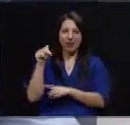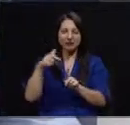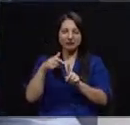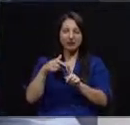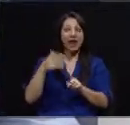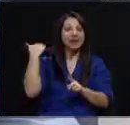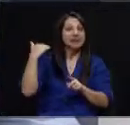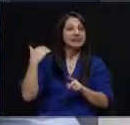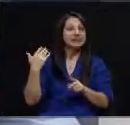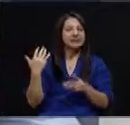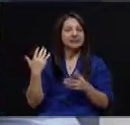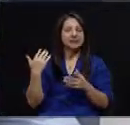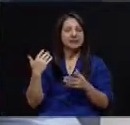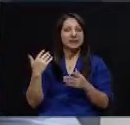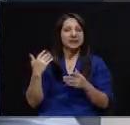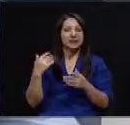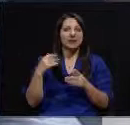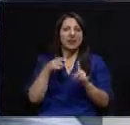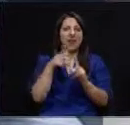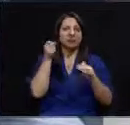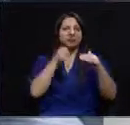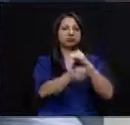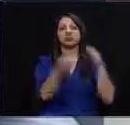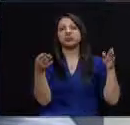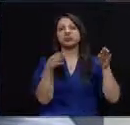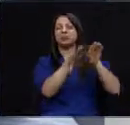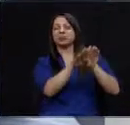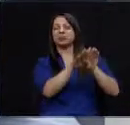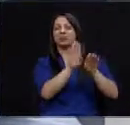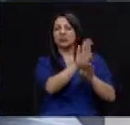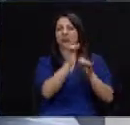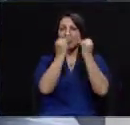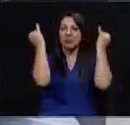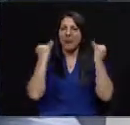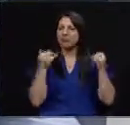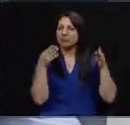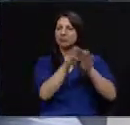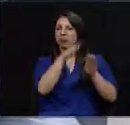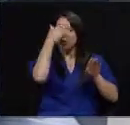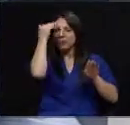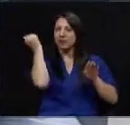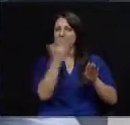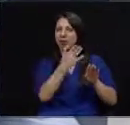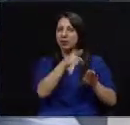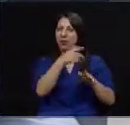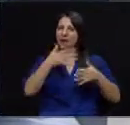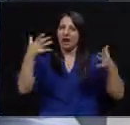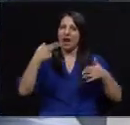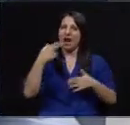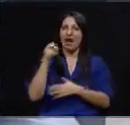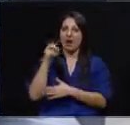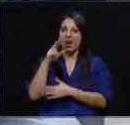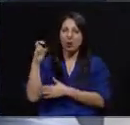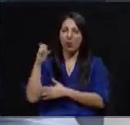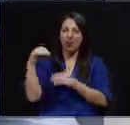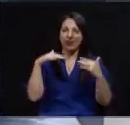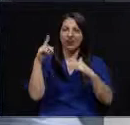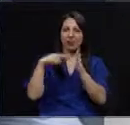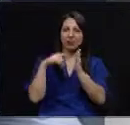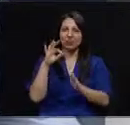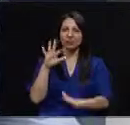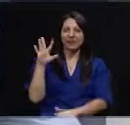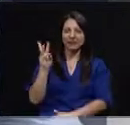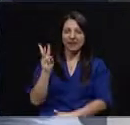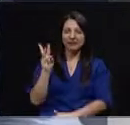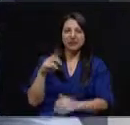pues se metió en el congelador la imagen de él como el gran héroe de la gesta del 56,